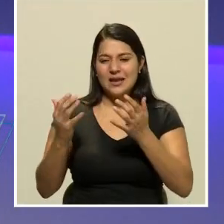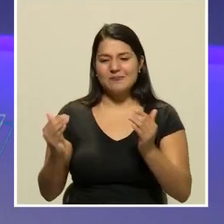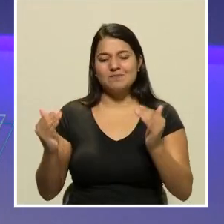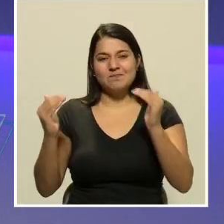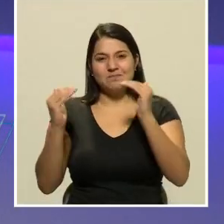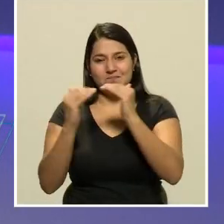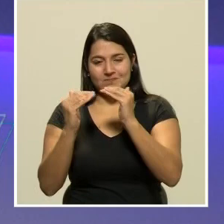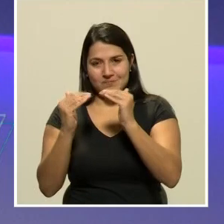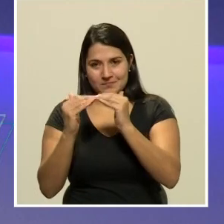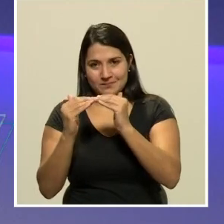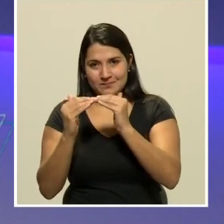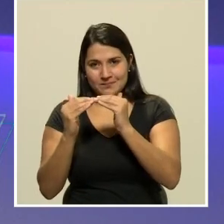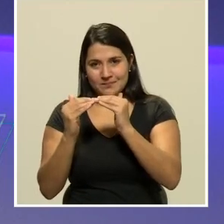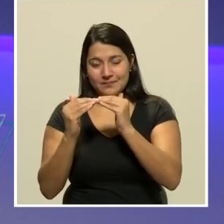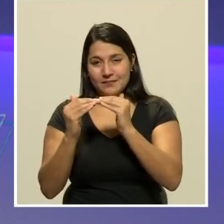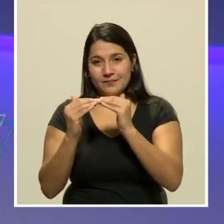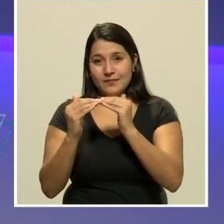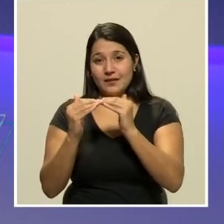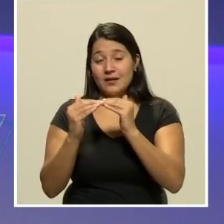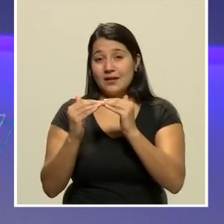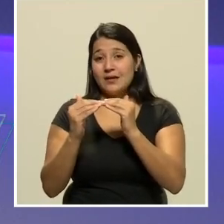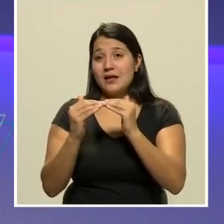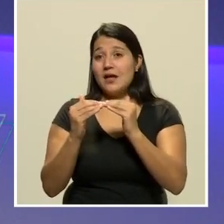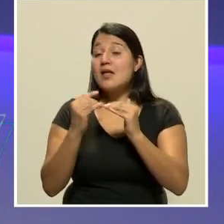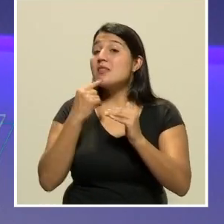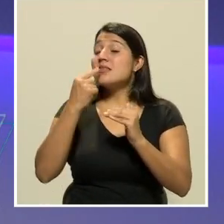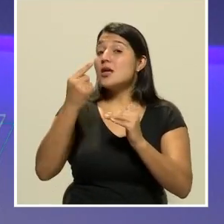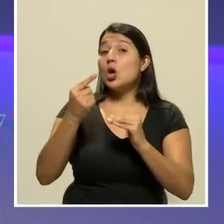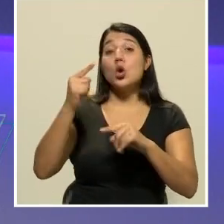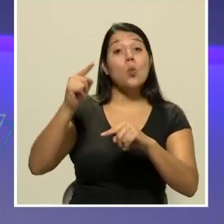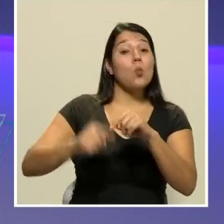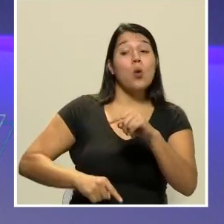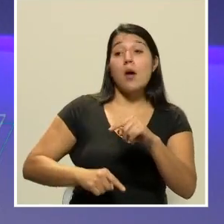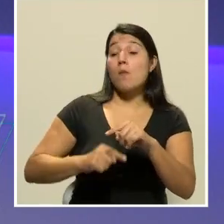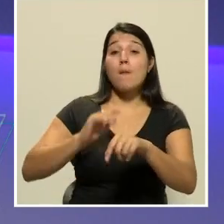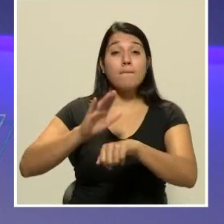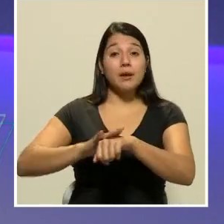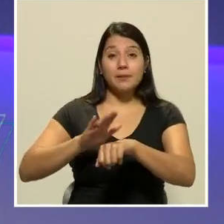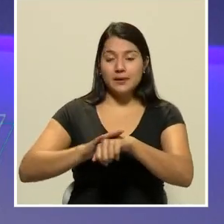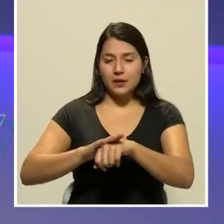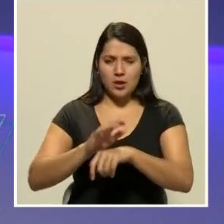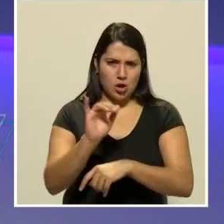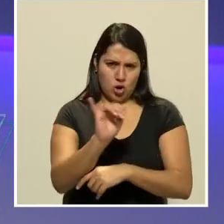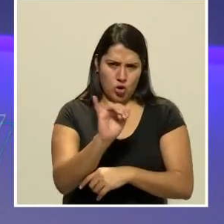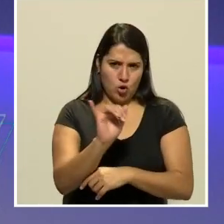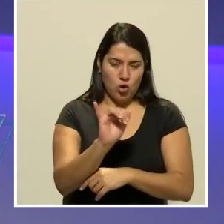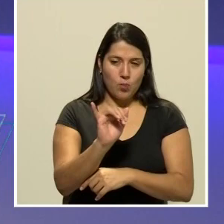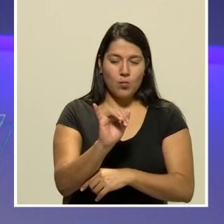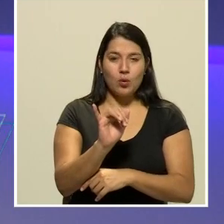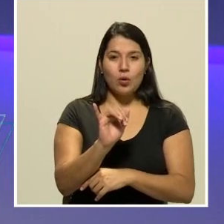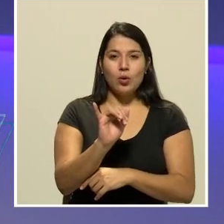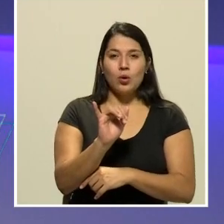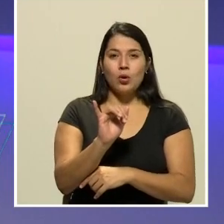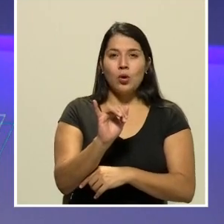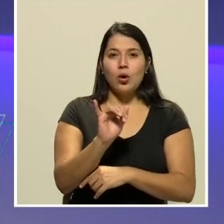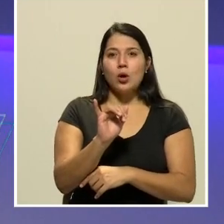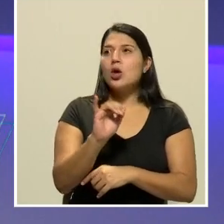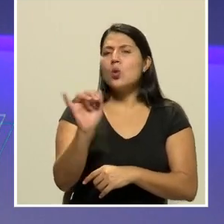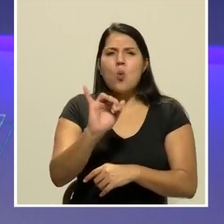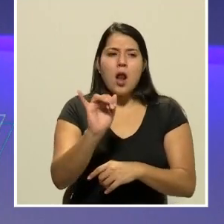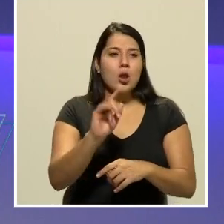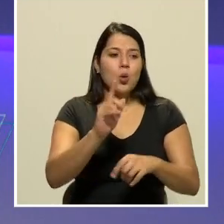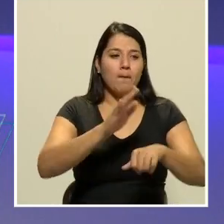agudo, se dijo, no podemos permitir, como no lo permitimos, para retomar sus palabras, con agua potable,